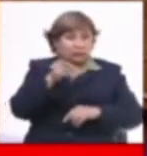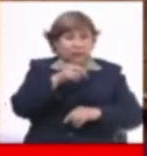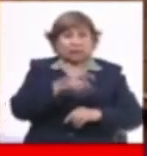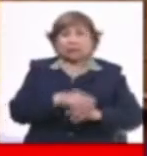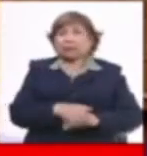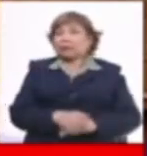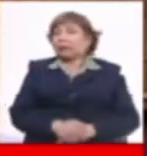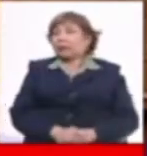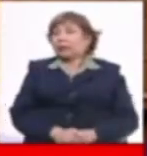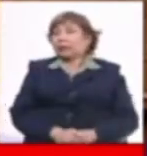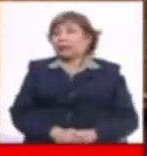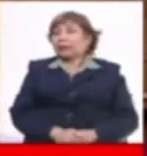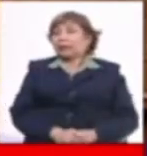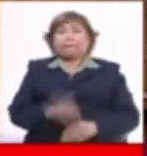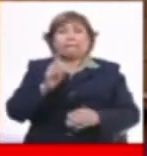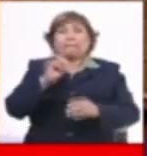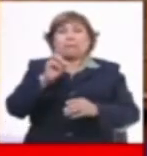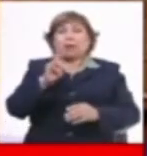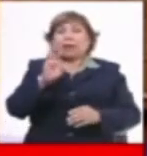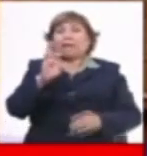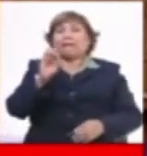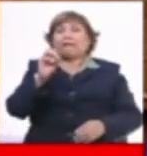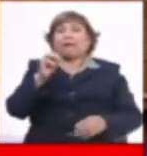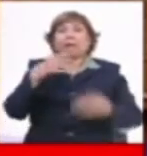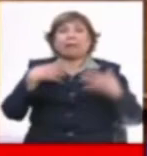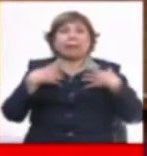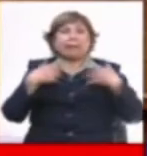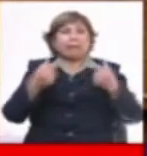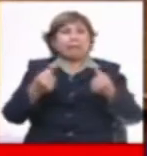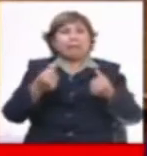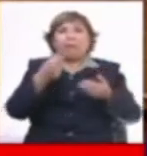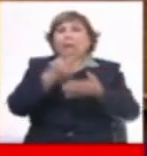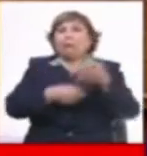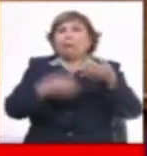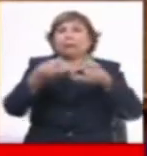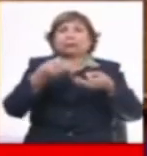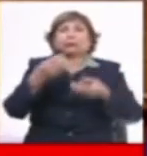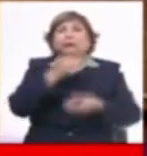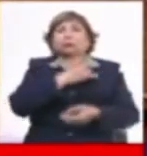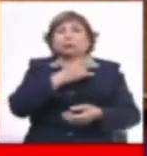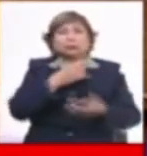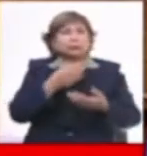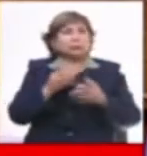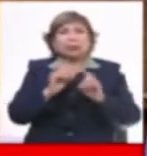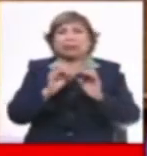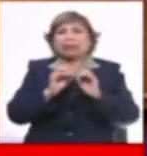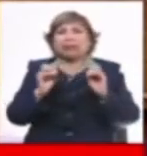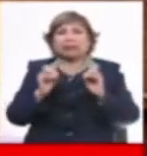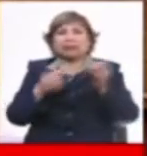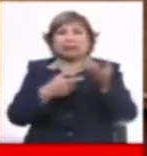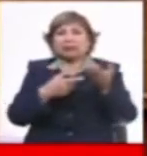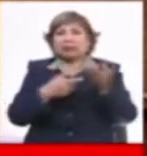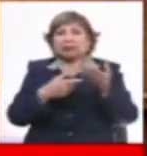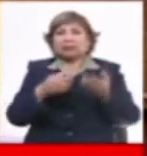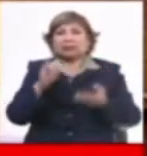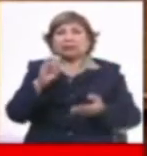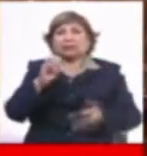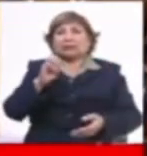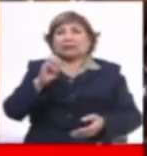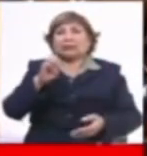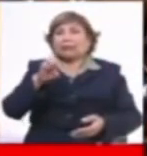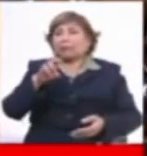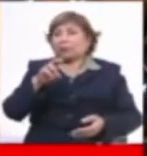ustedes no hay reforma de la salud presupuesto para universidades está muy bien pero nada para tecnológicos y centros